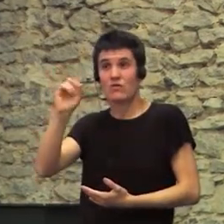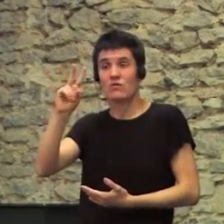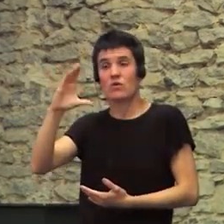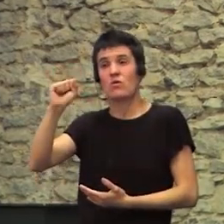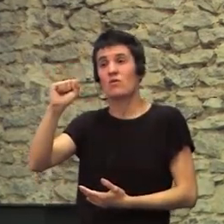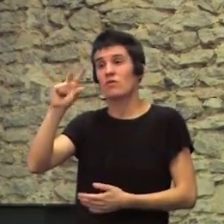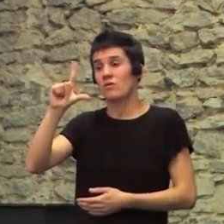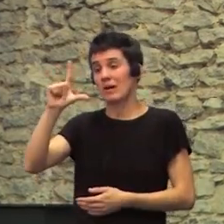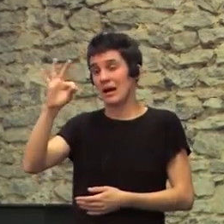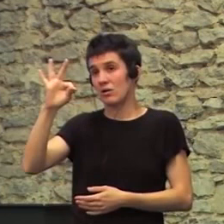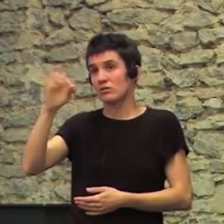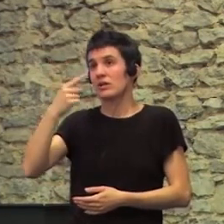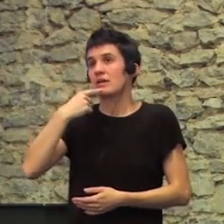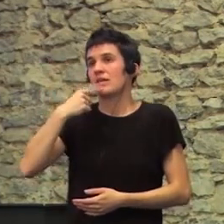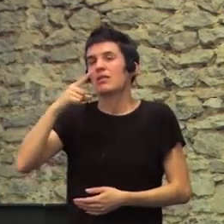algo así como...